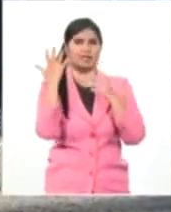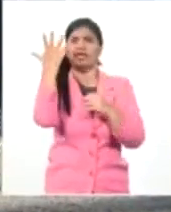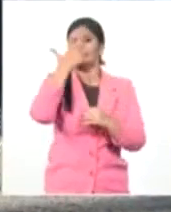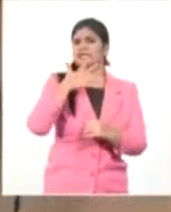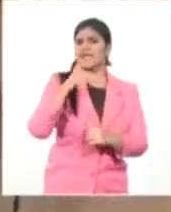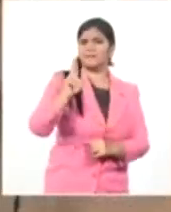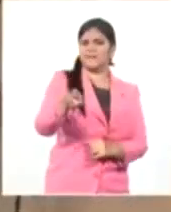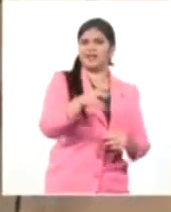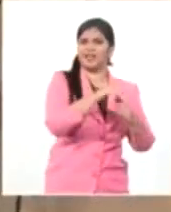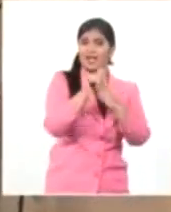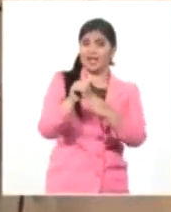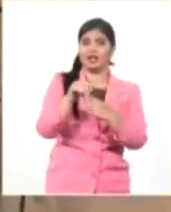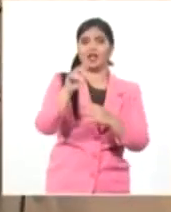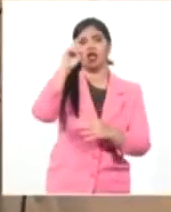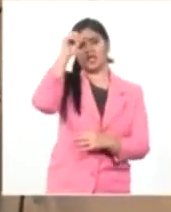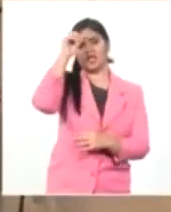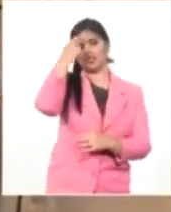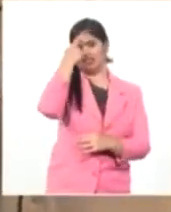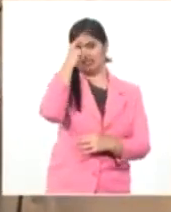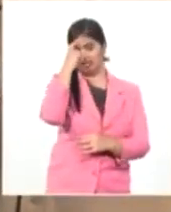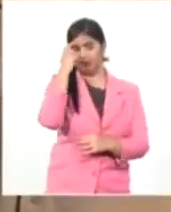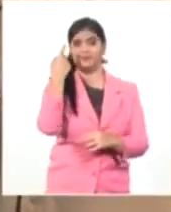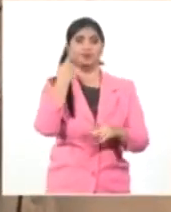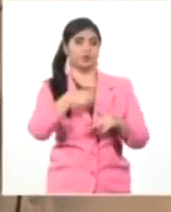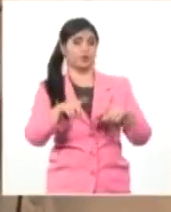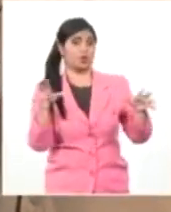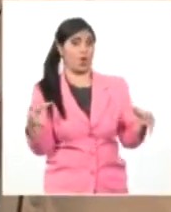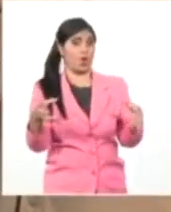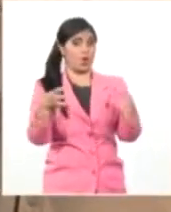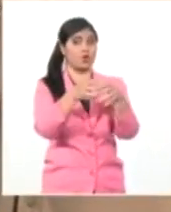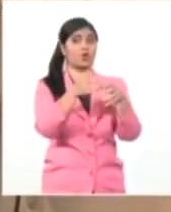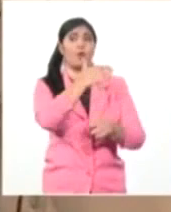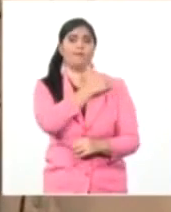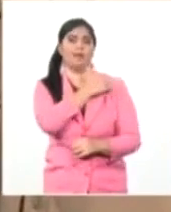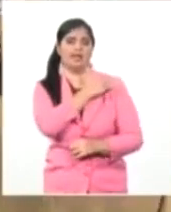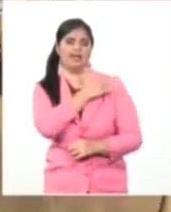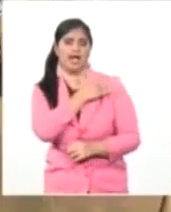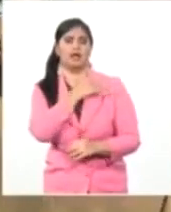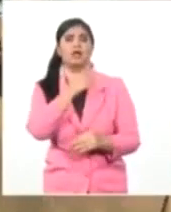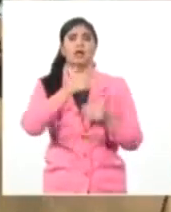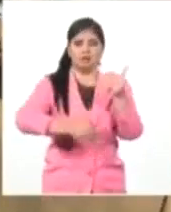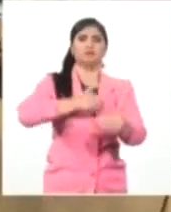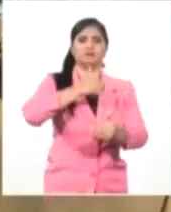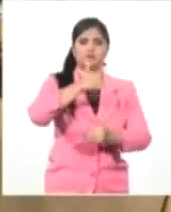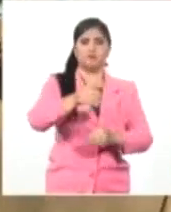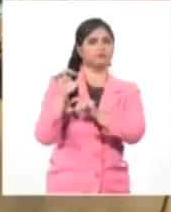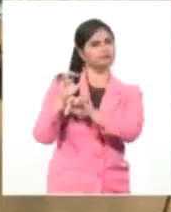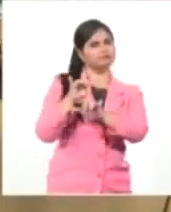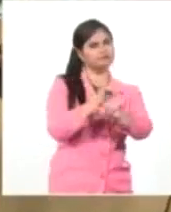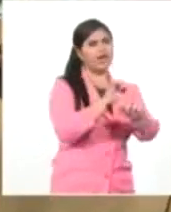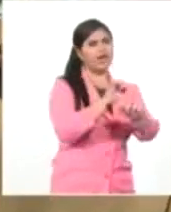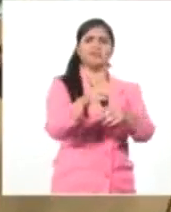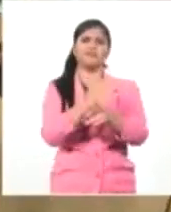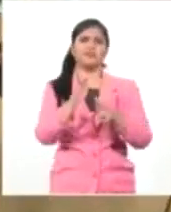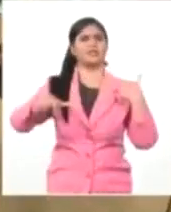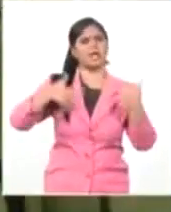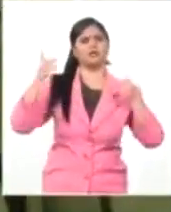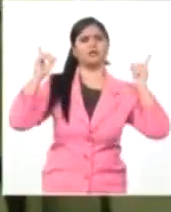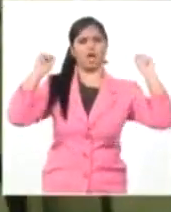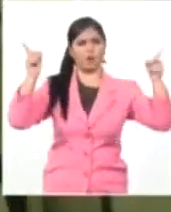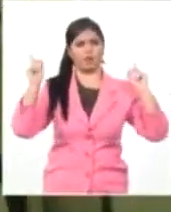Guevara. A partir de allí, la estación Rebelde se convirtió en vehículo movilizador y para transmitir los